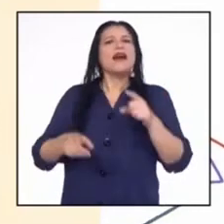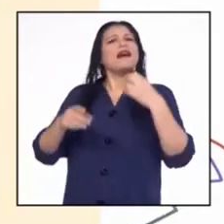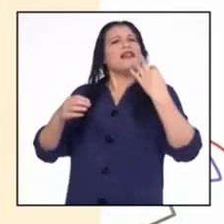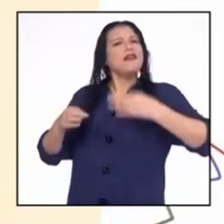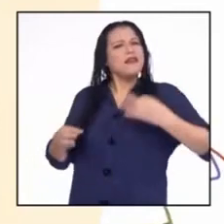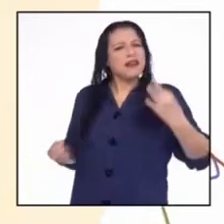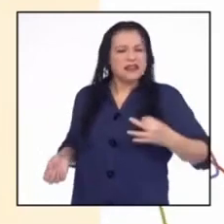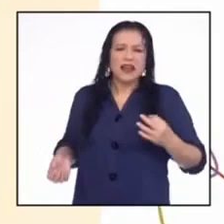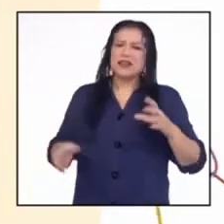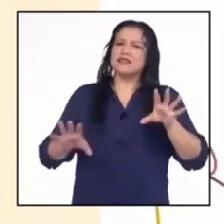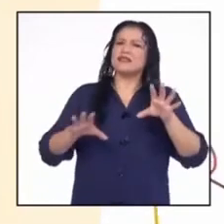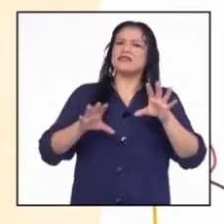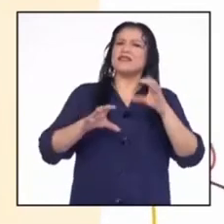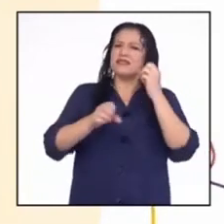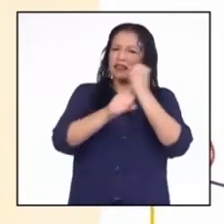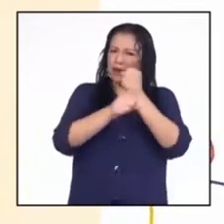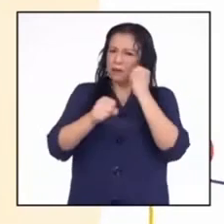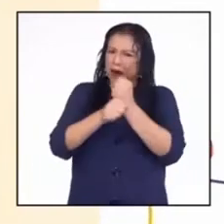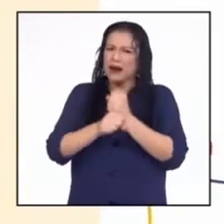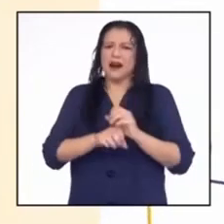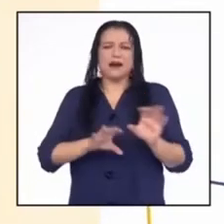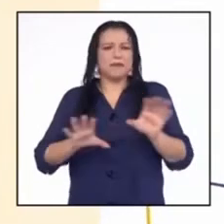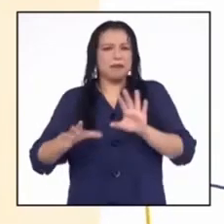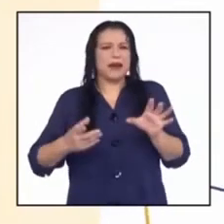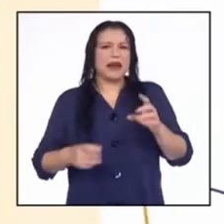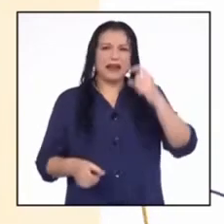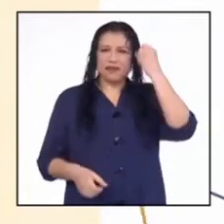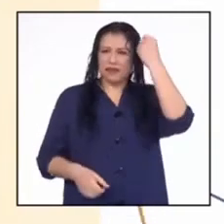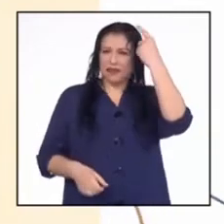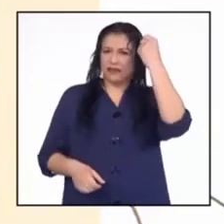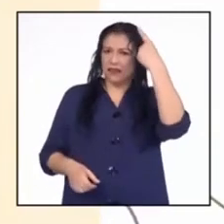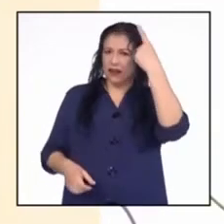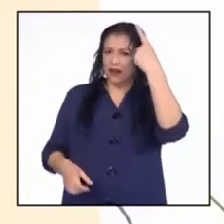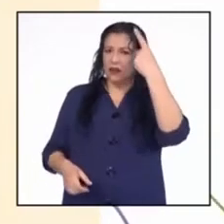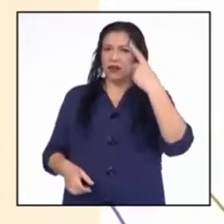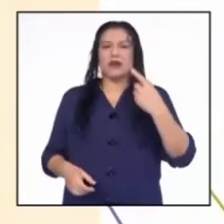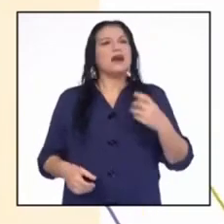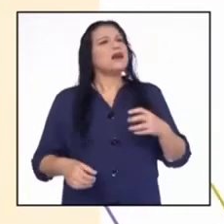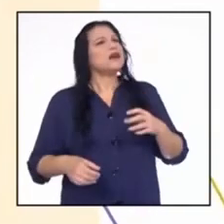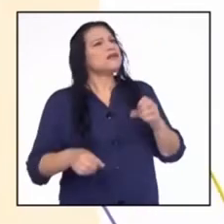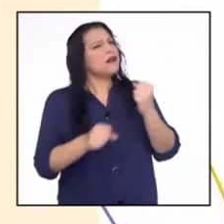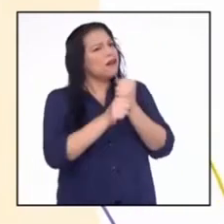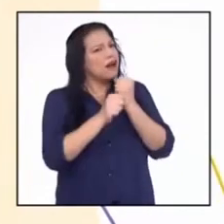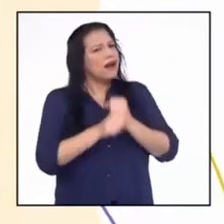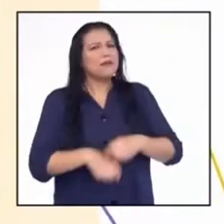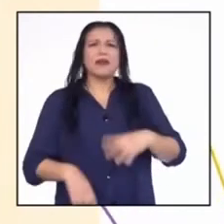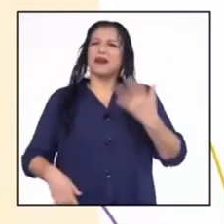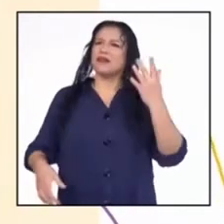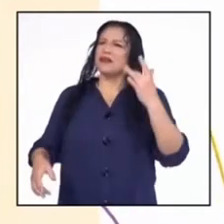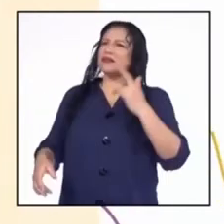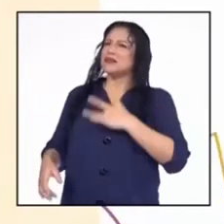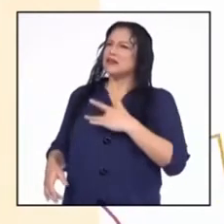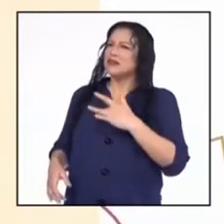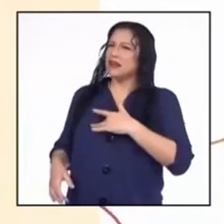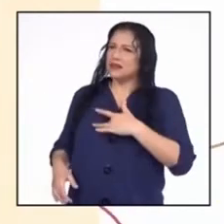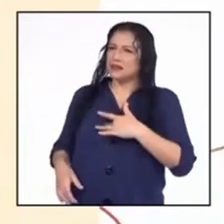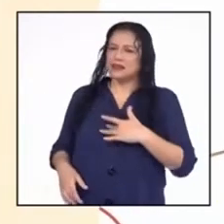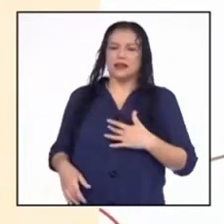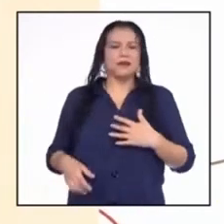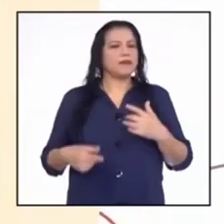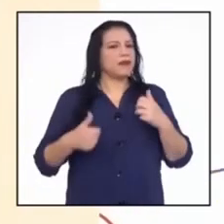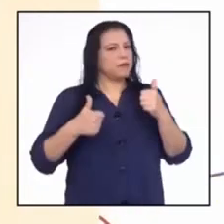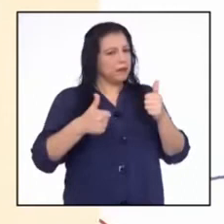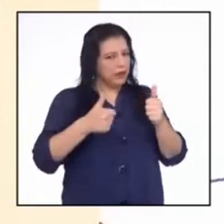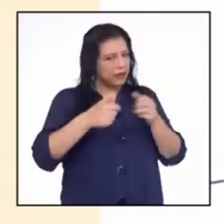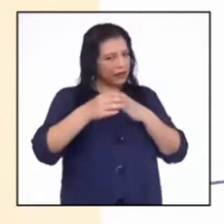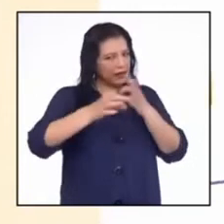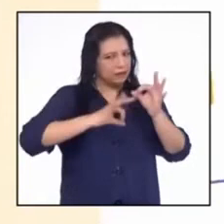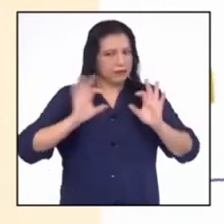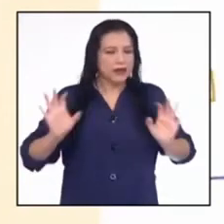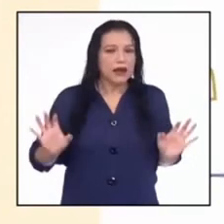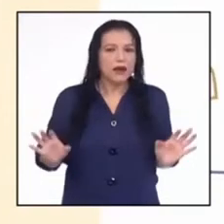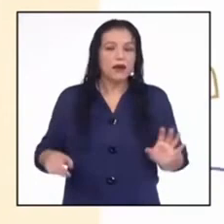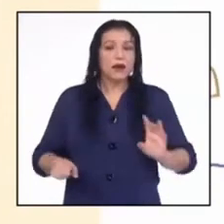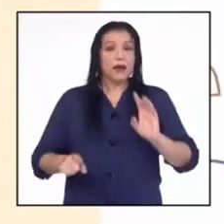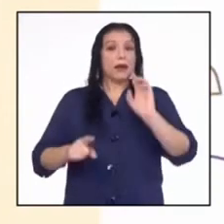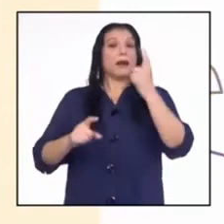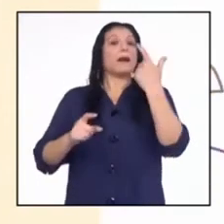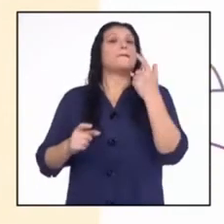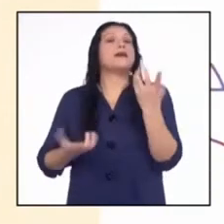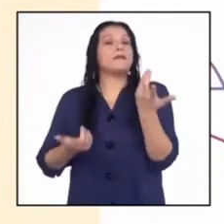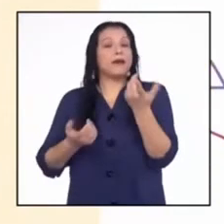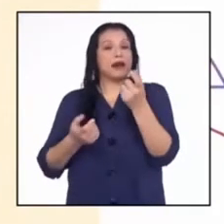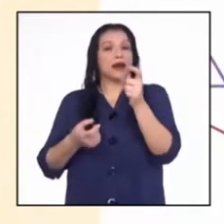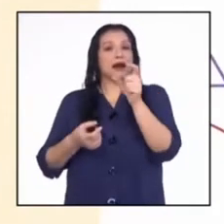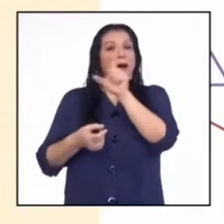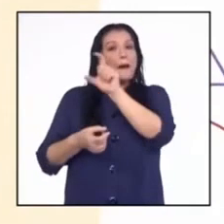de entenderlos? ¿Hacen la chamba de entender lo que sienten? Bien explicado. Miren en casa, en el primer